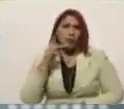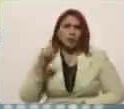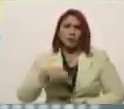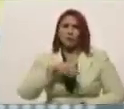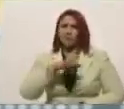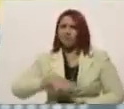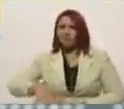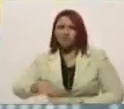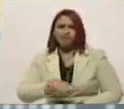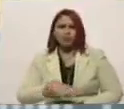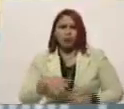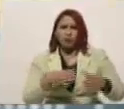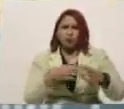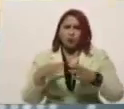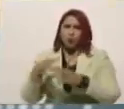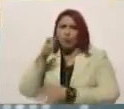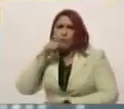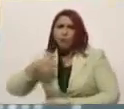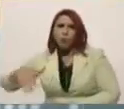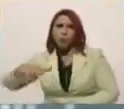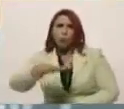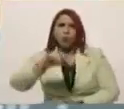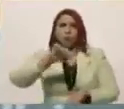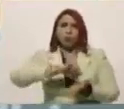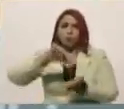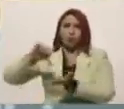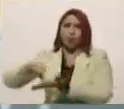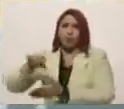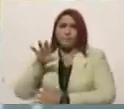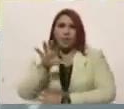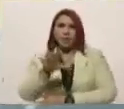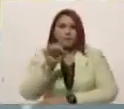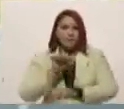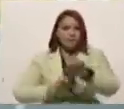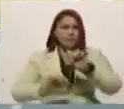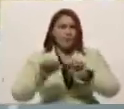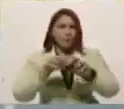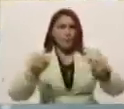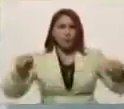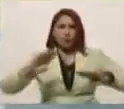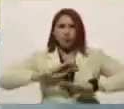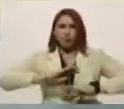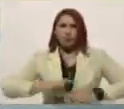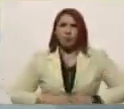nivel de todos los pueblos y ciudades del país para la defensa territorial.